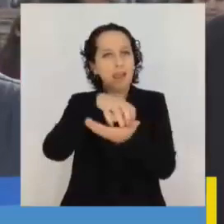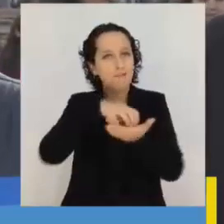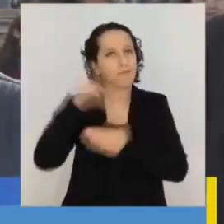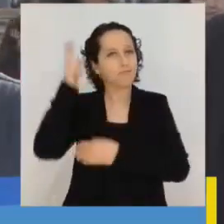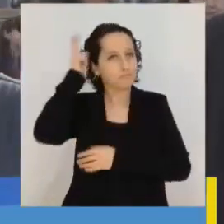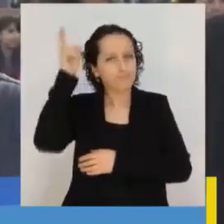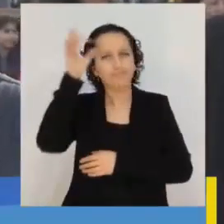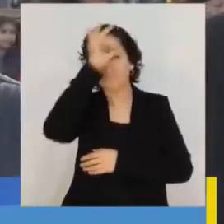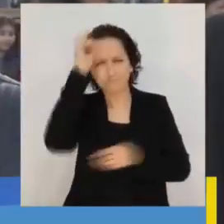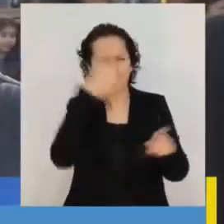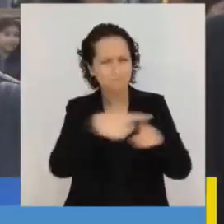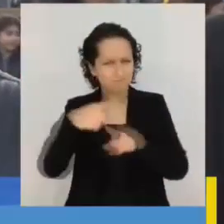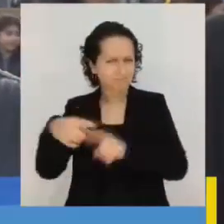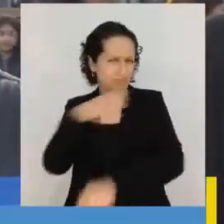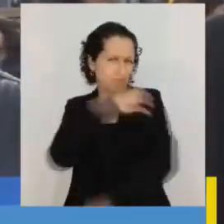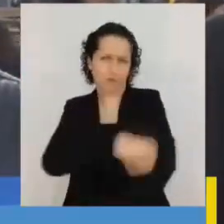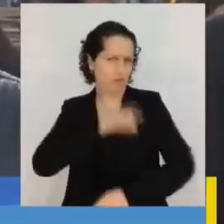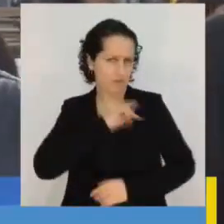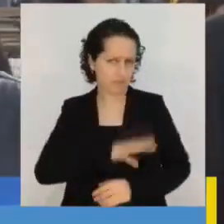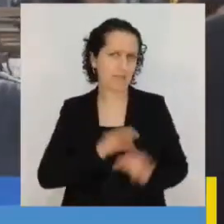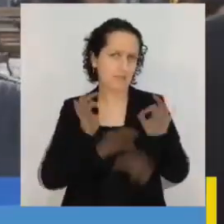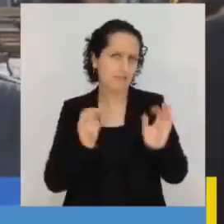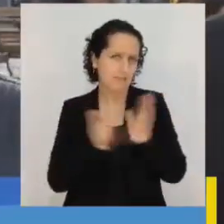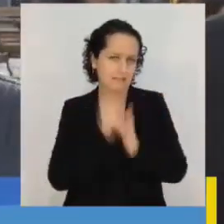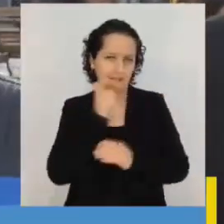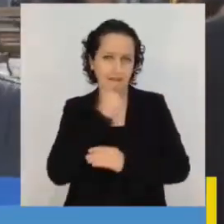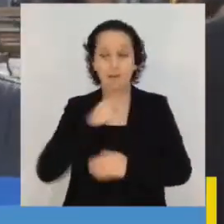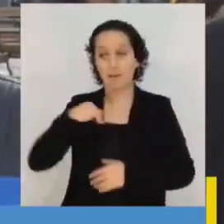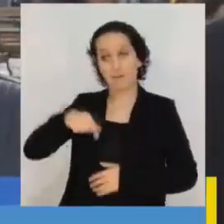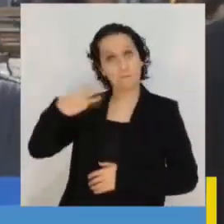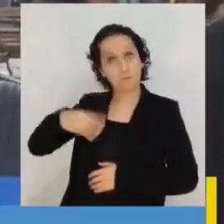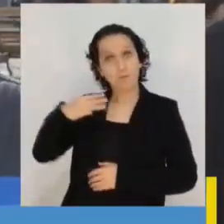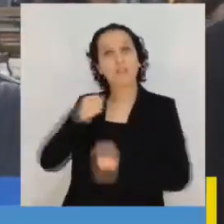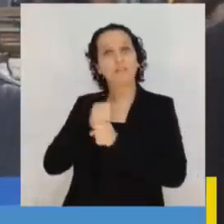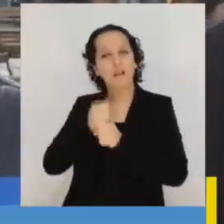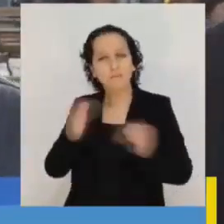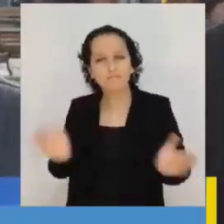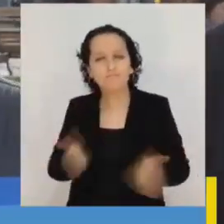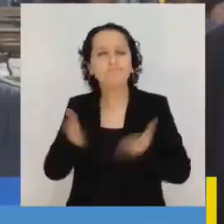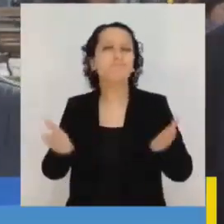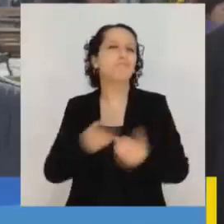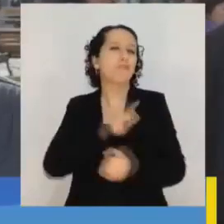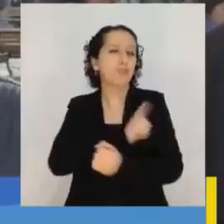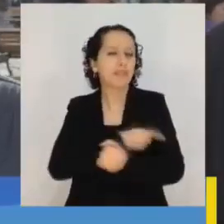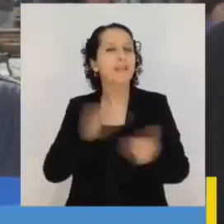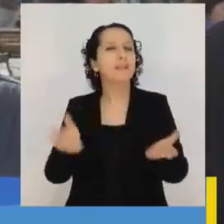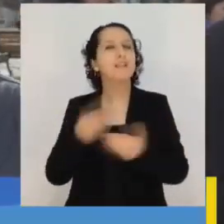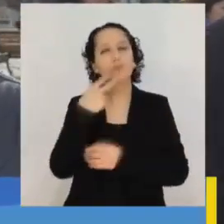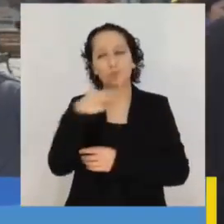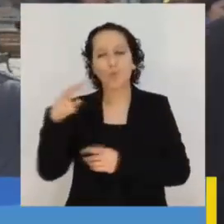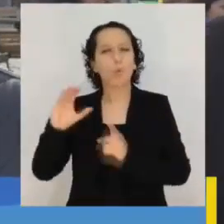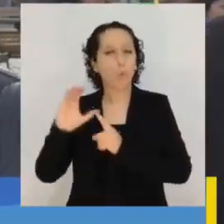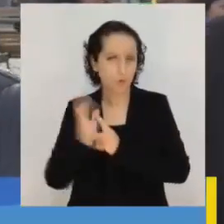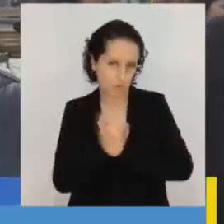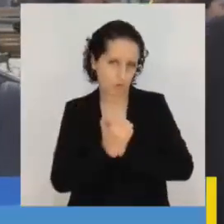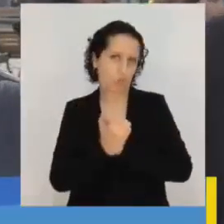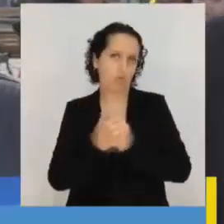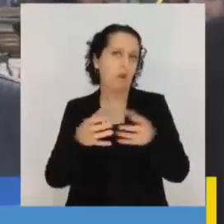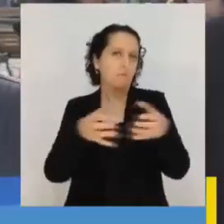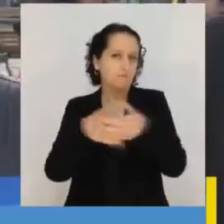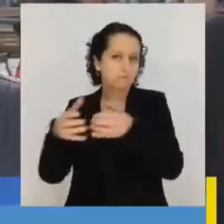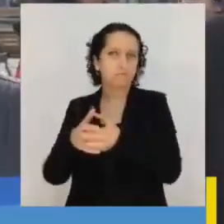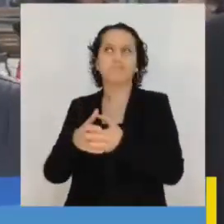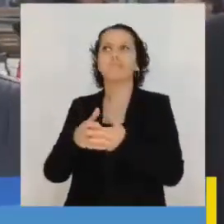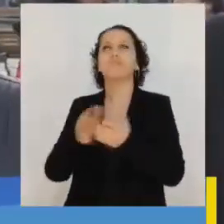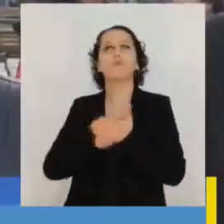ello. Nuestro municipio ha trabajado permanentemente en orden a poder fortalecer lo que es la cultura de los pueblos originarios, ya con la instalación de la